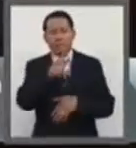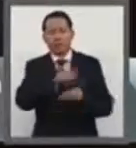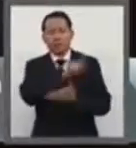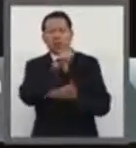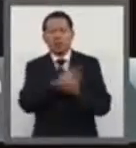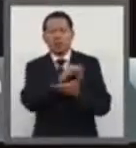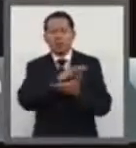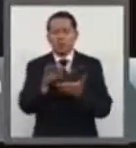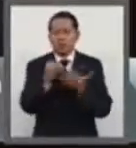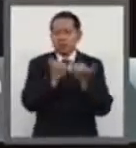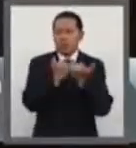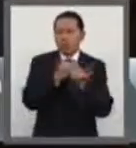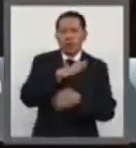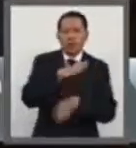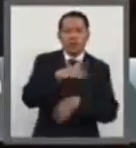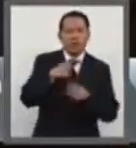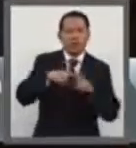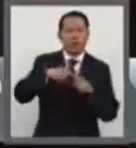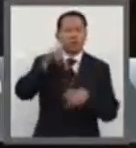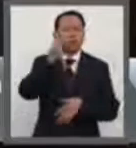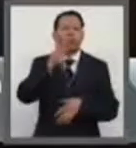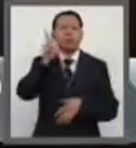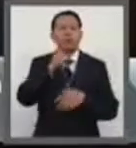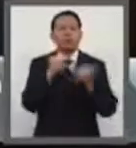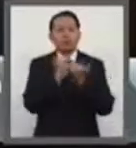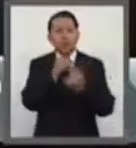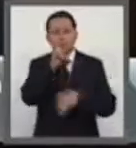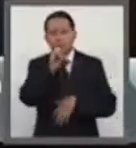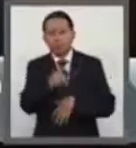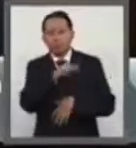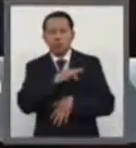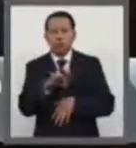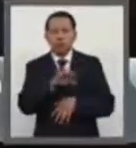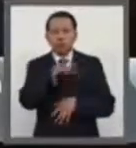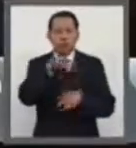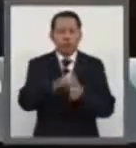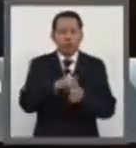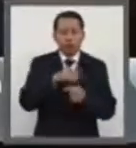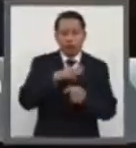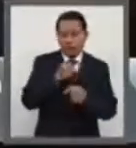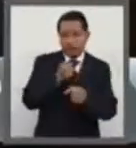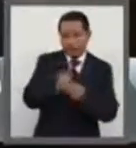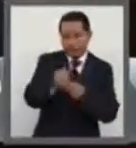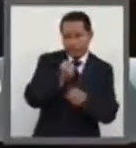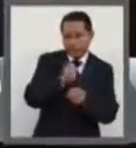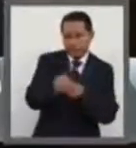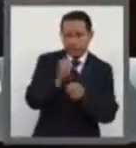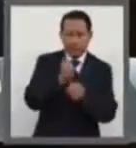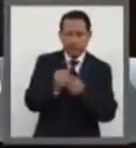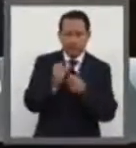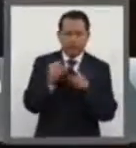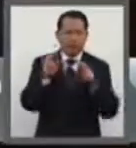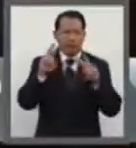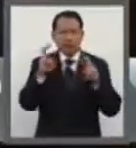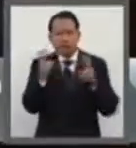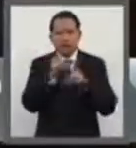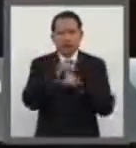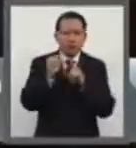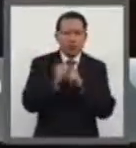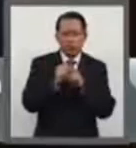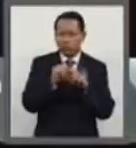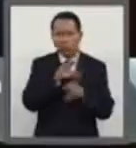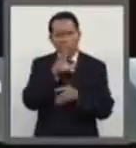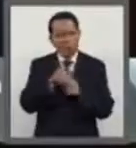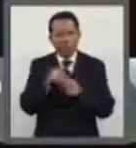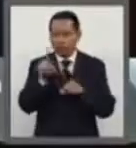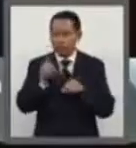de exclusión de pruebas indebidas tiene la función de desalentar la tortura bajo cualquier circunstancia, por lo